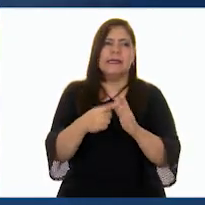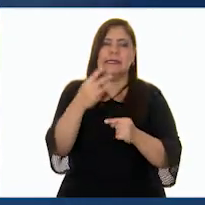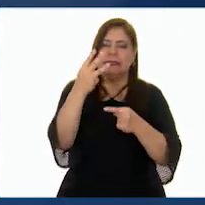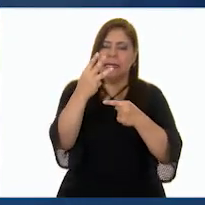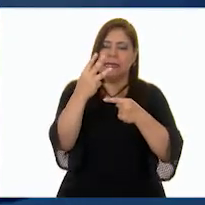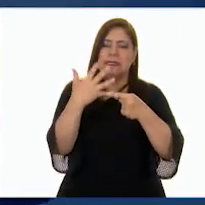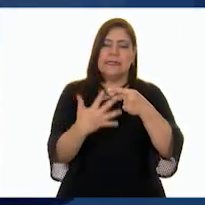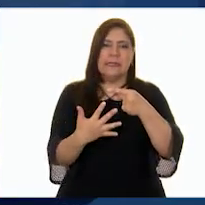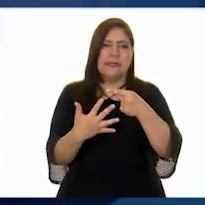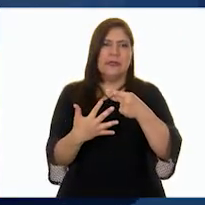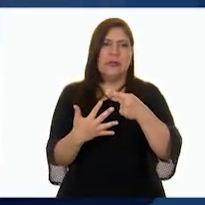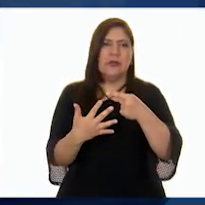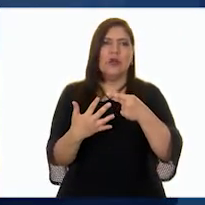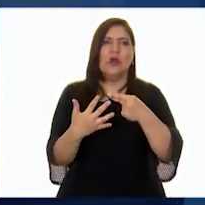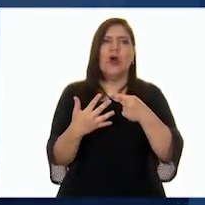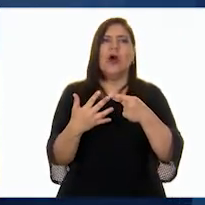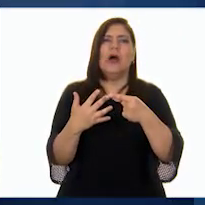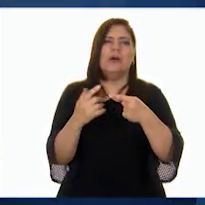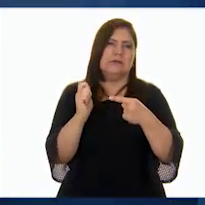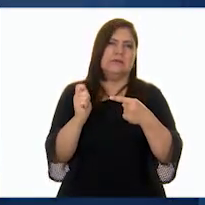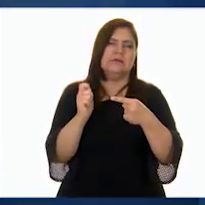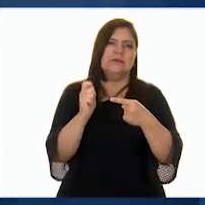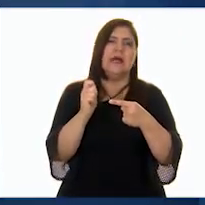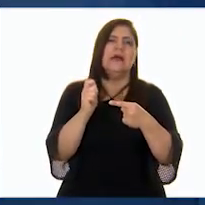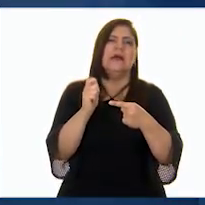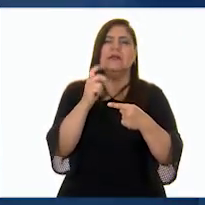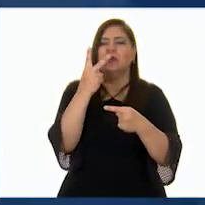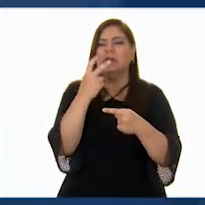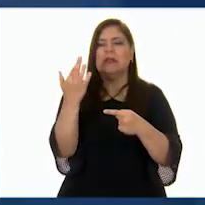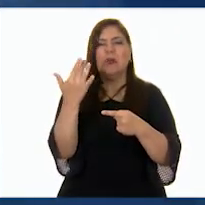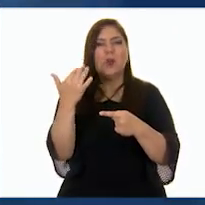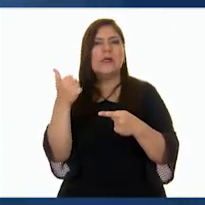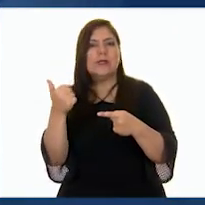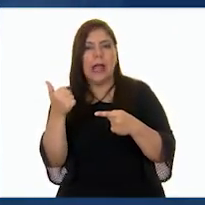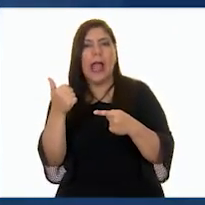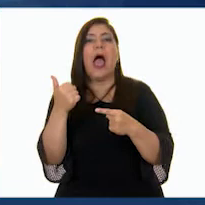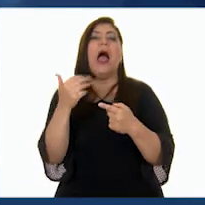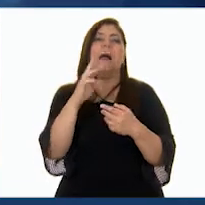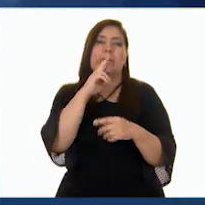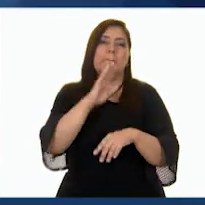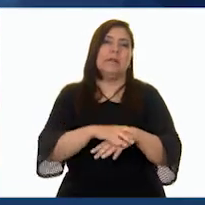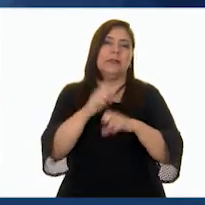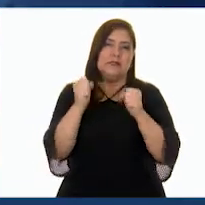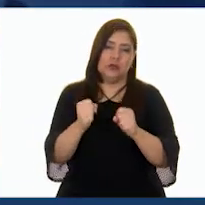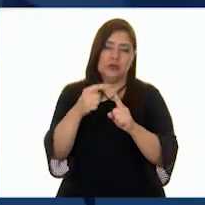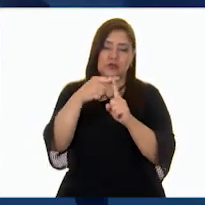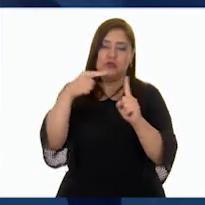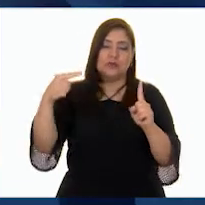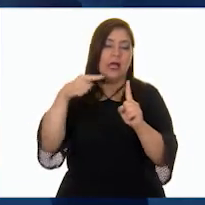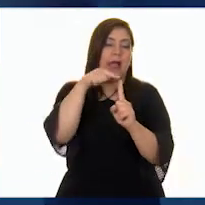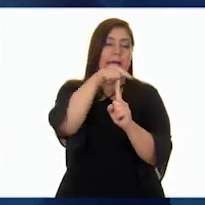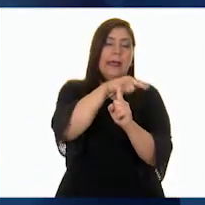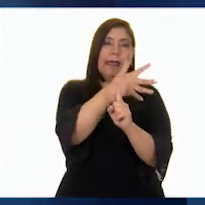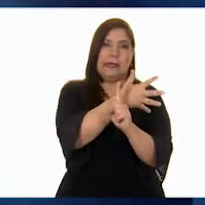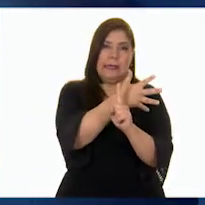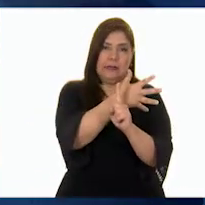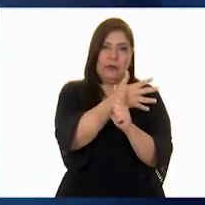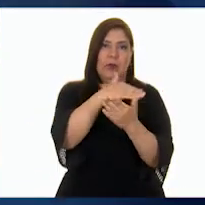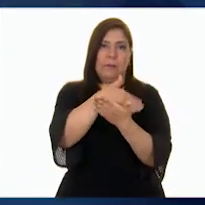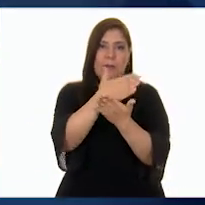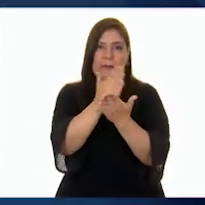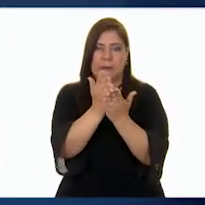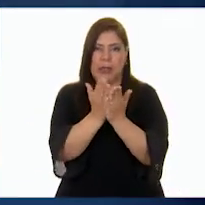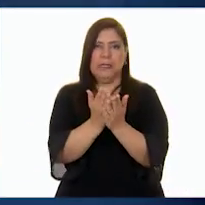3/5 de 256? Entonces, dividimos en quintos, es decir, en